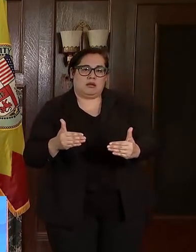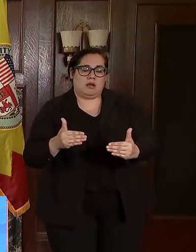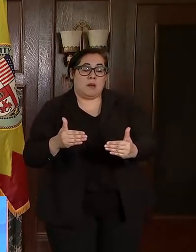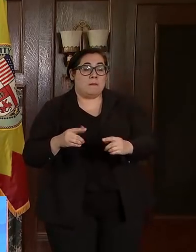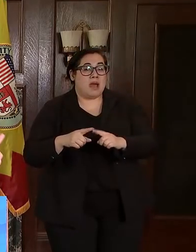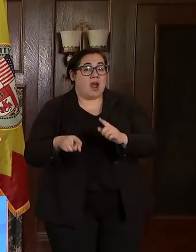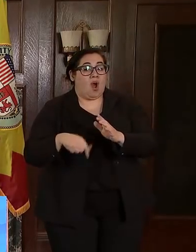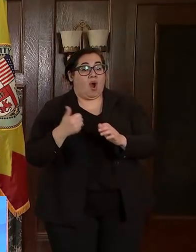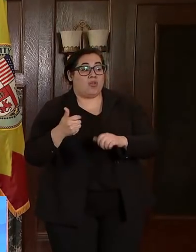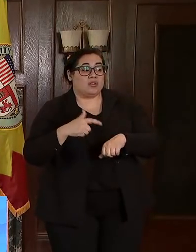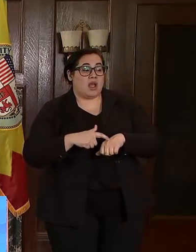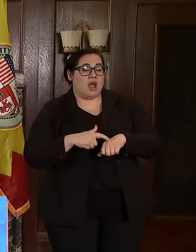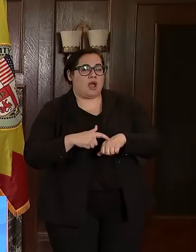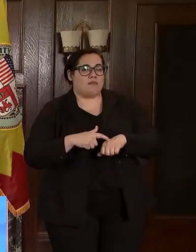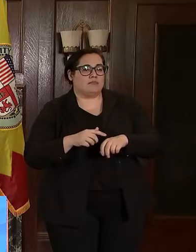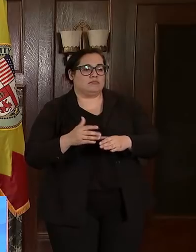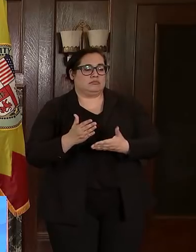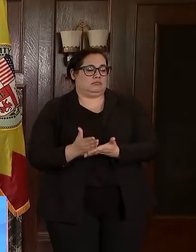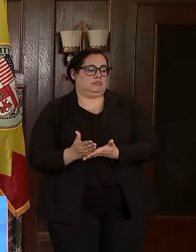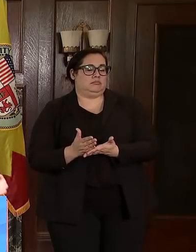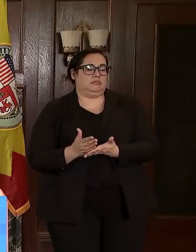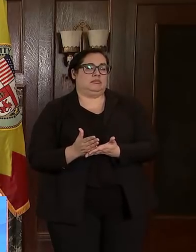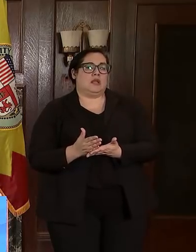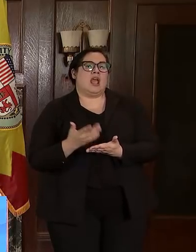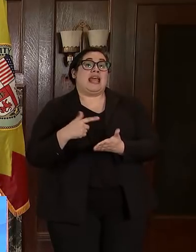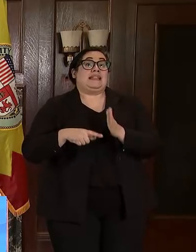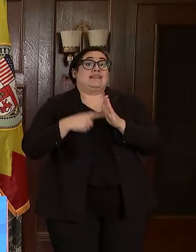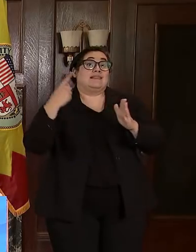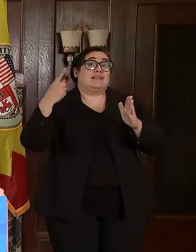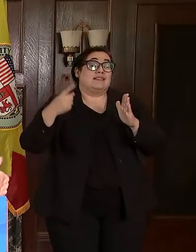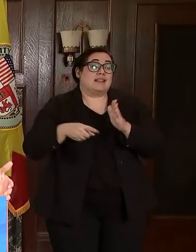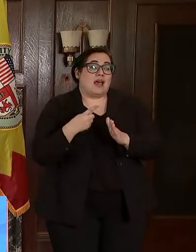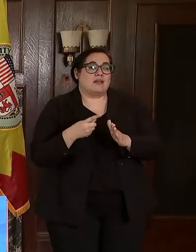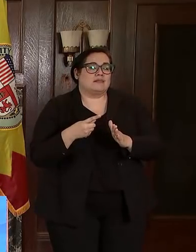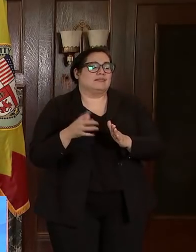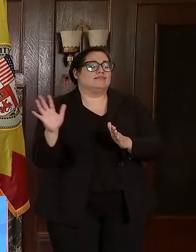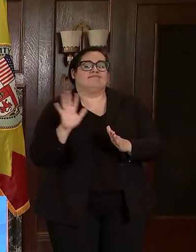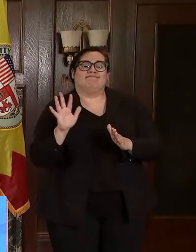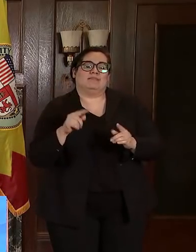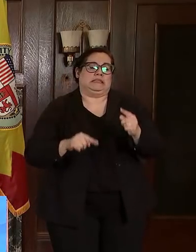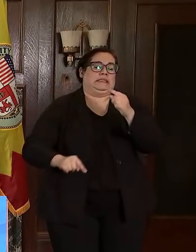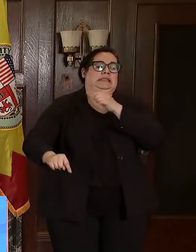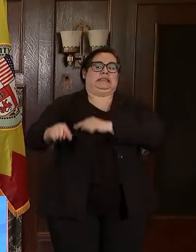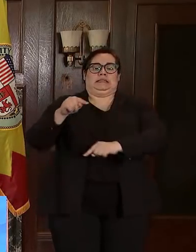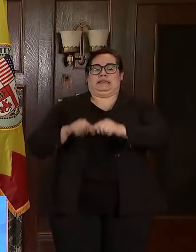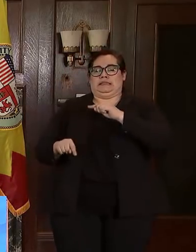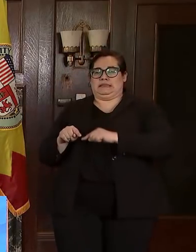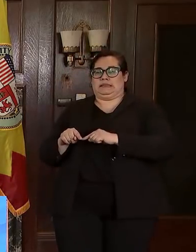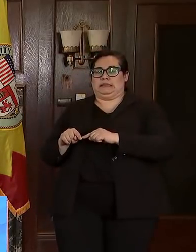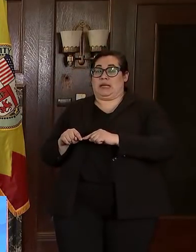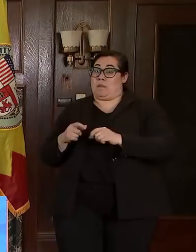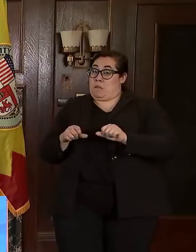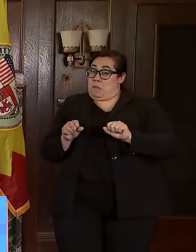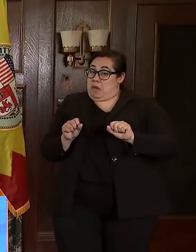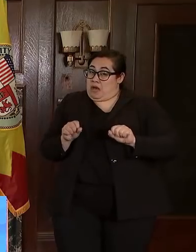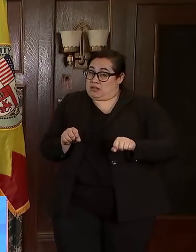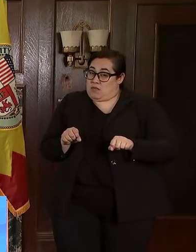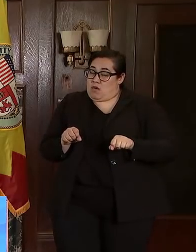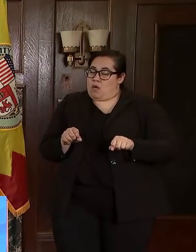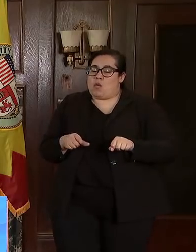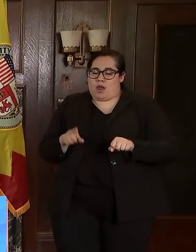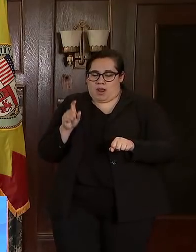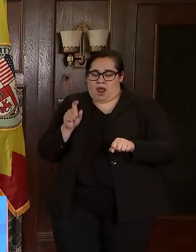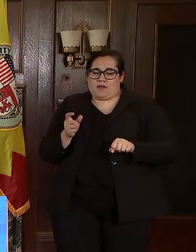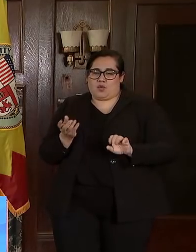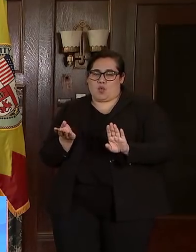nos detendremos y de vez en cuando tomaremos pasos hacia atrás y posiblemente tendremos